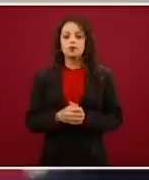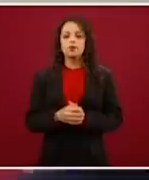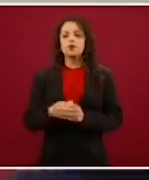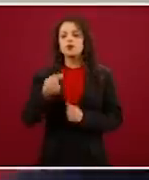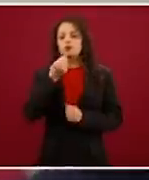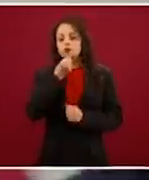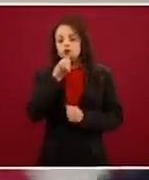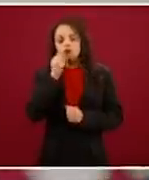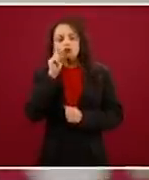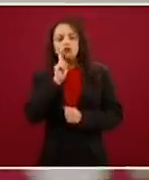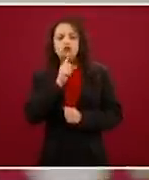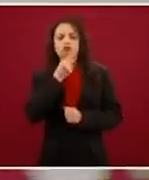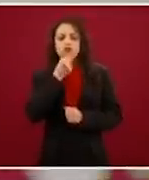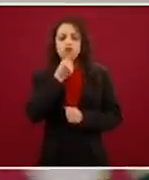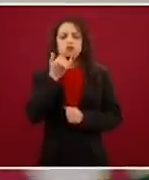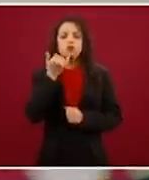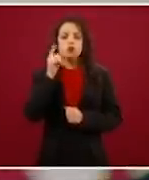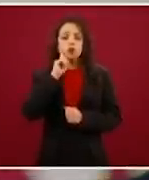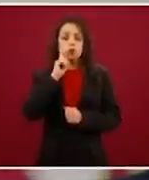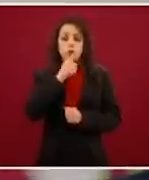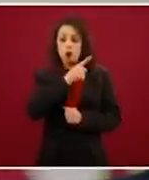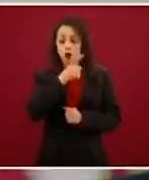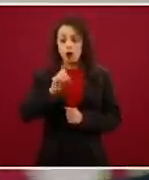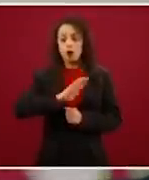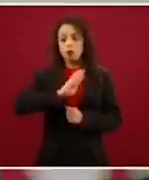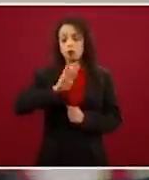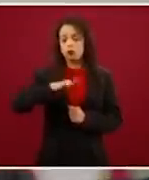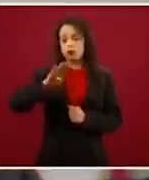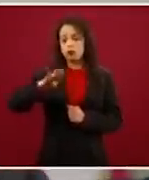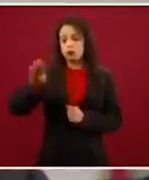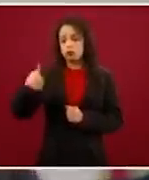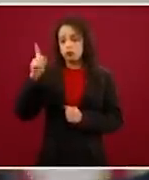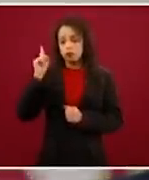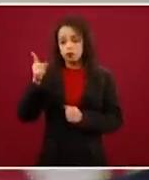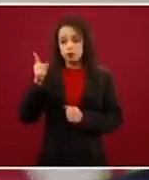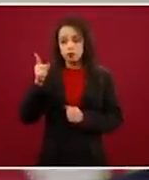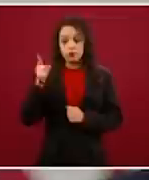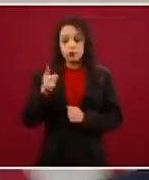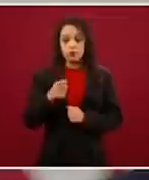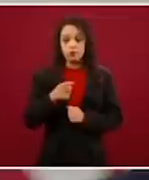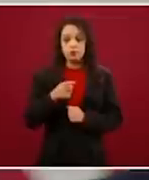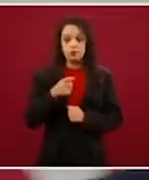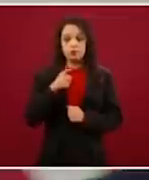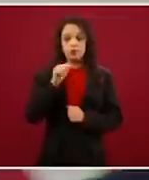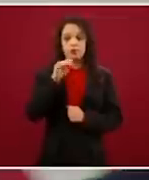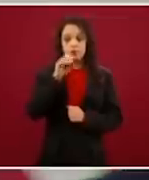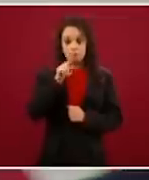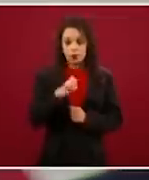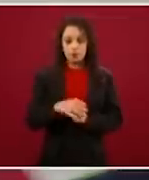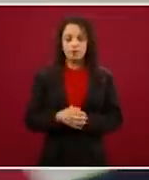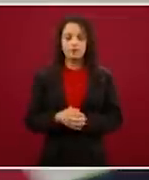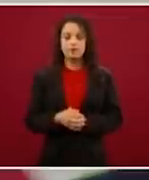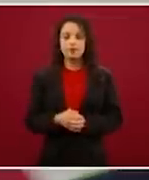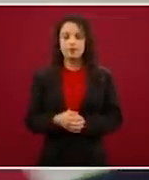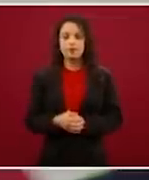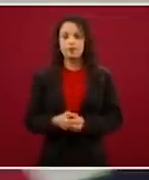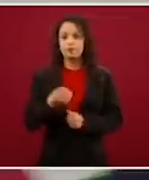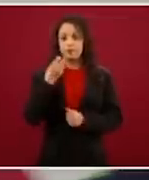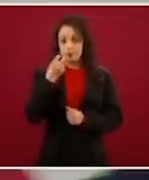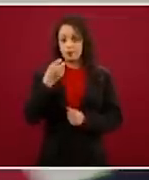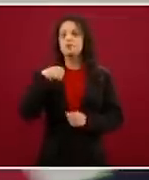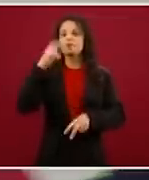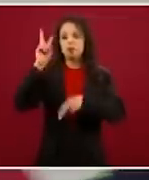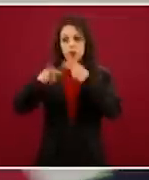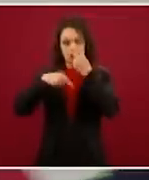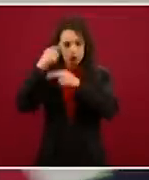de las mujeres que perdieron la vida en Bavispe. O sea, vamos a estar allá con